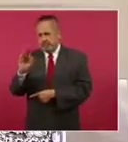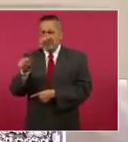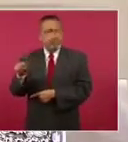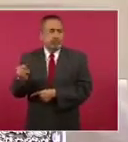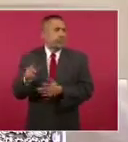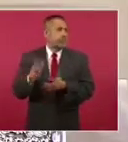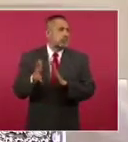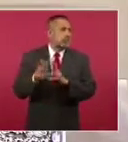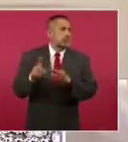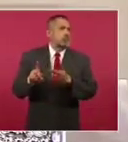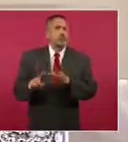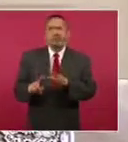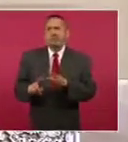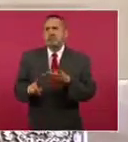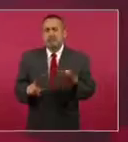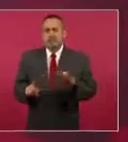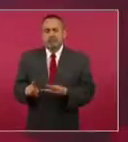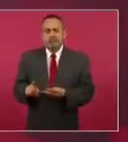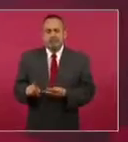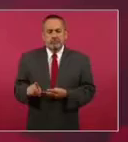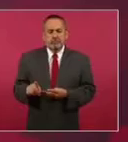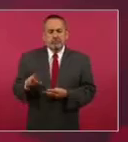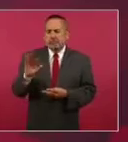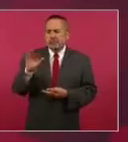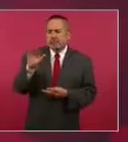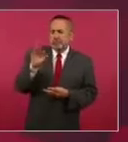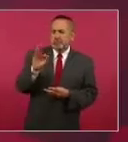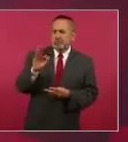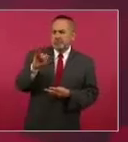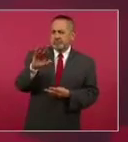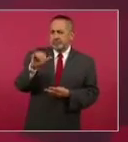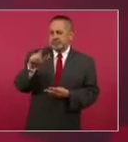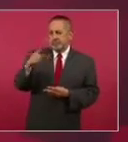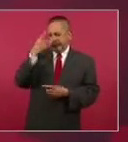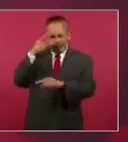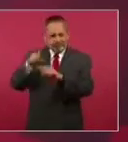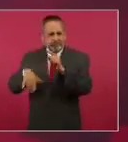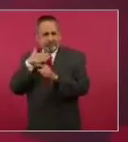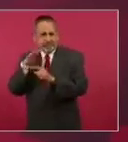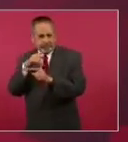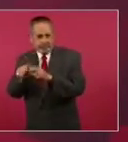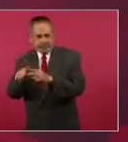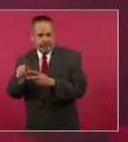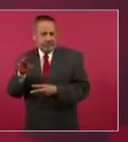o la Fiscalía Anticorrupción,